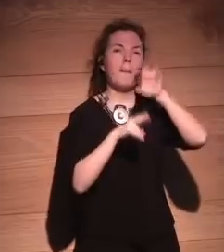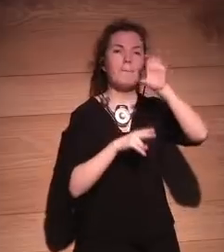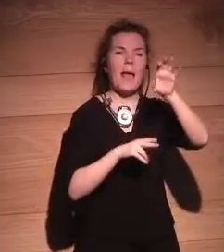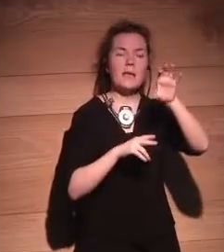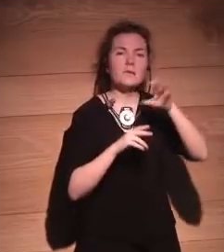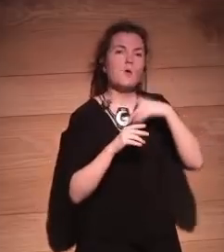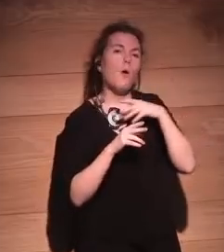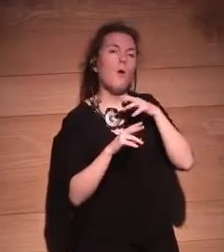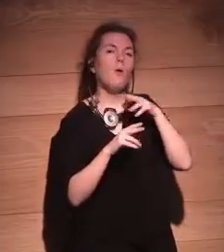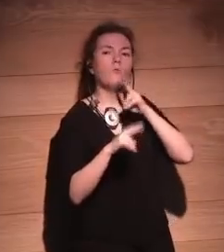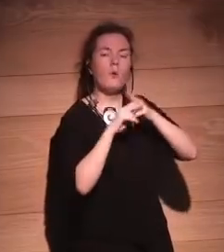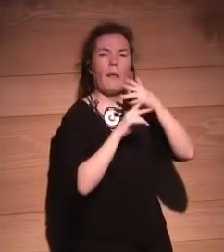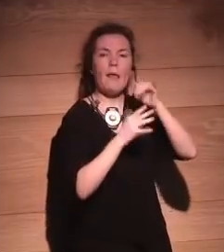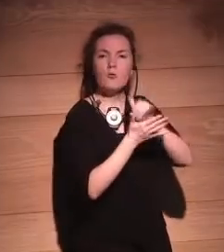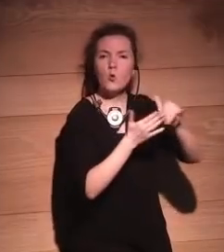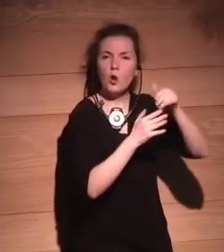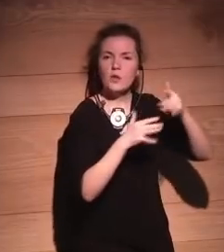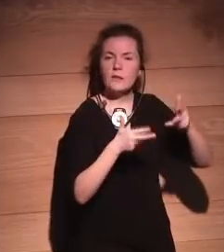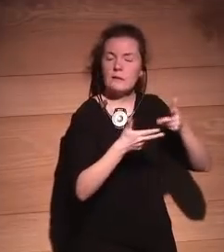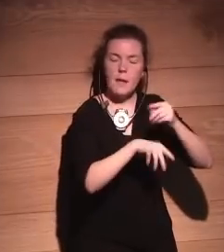New York Times o por el que sea,